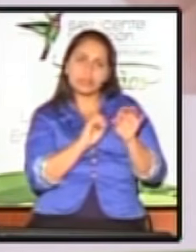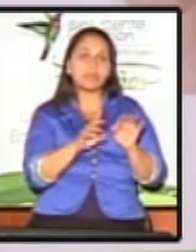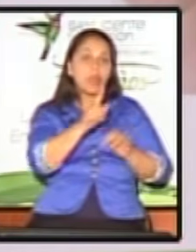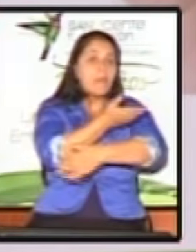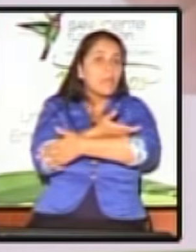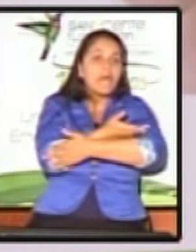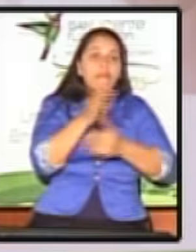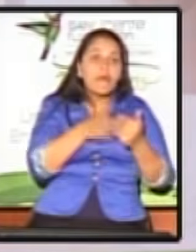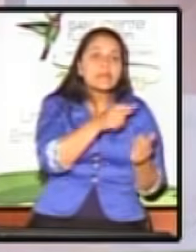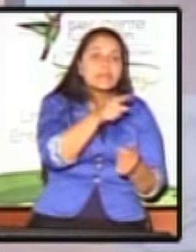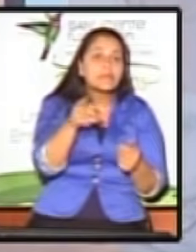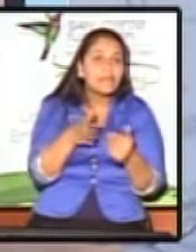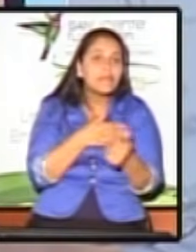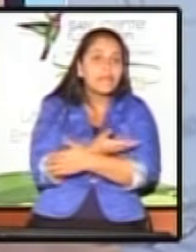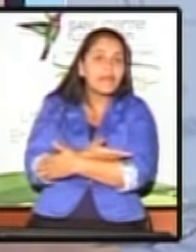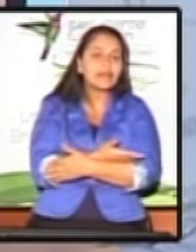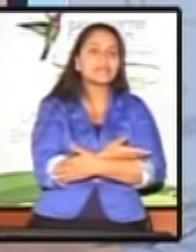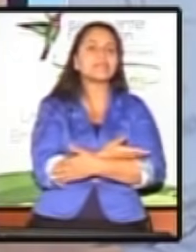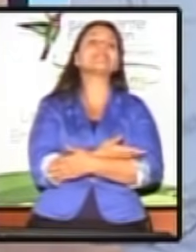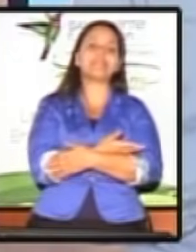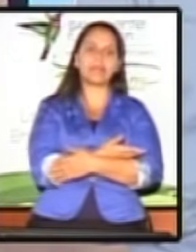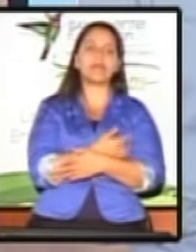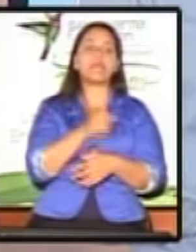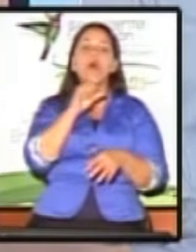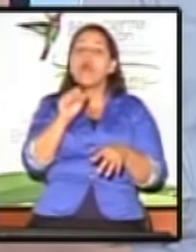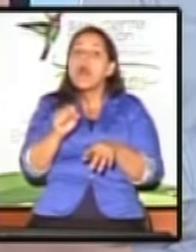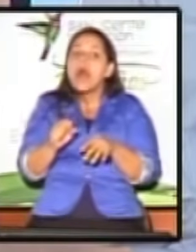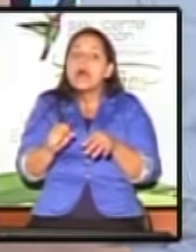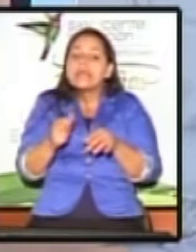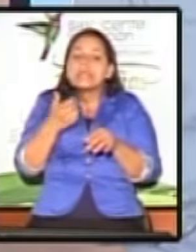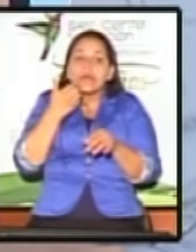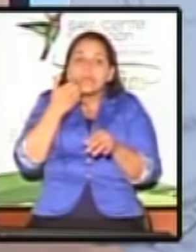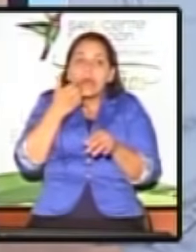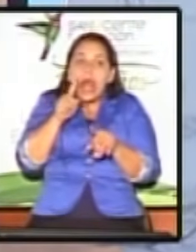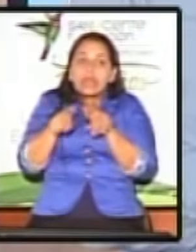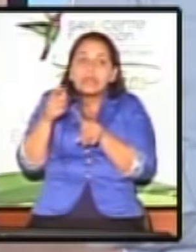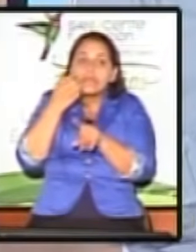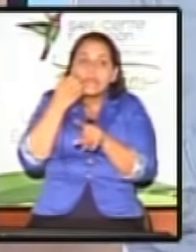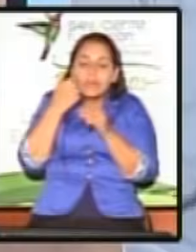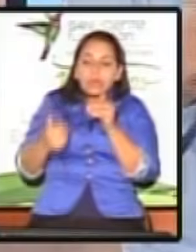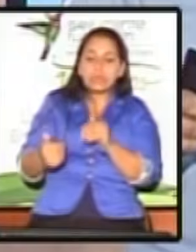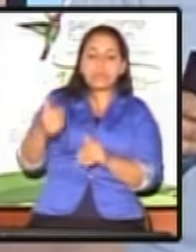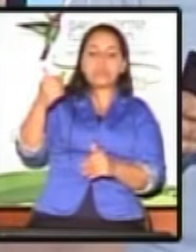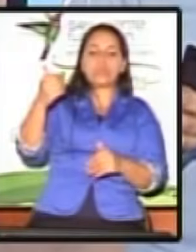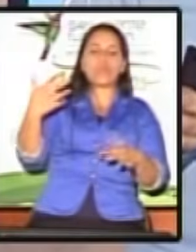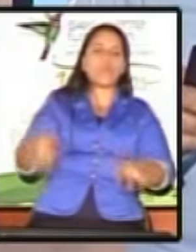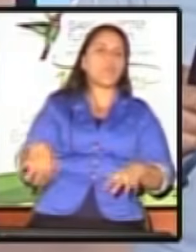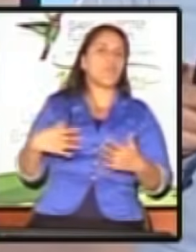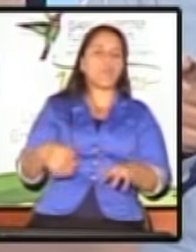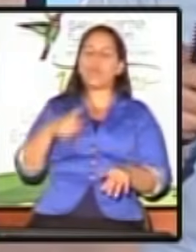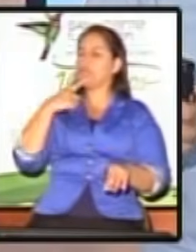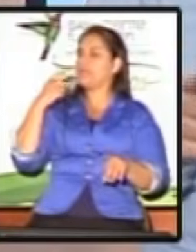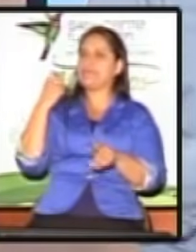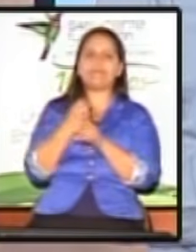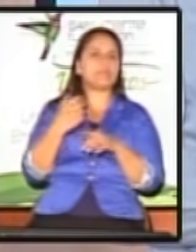bebé, pero terror que nos da de cuidar un paciente en la fase final. La idea en esta charla